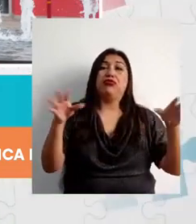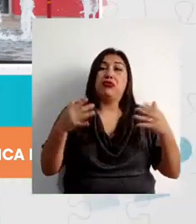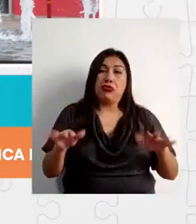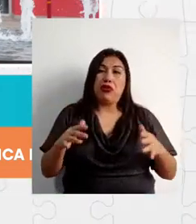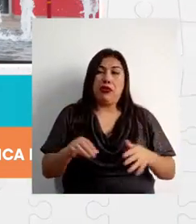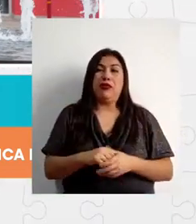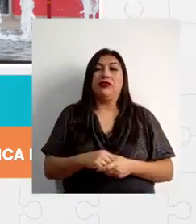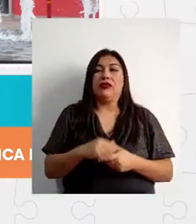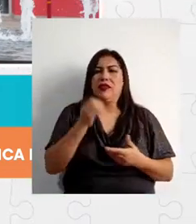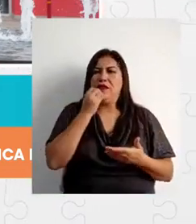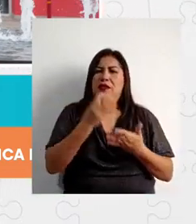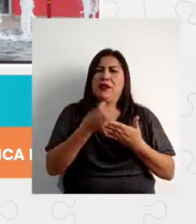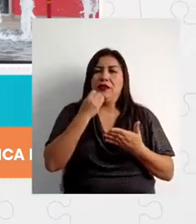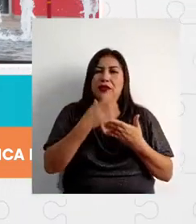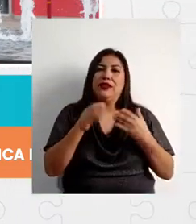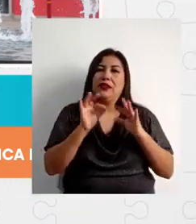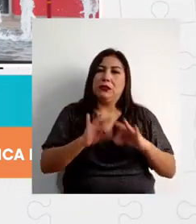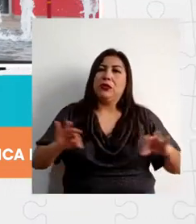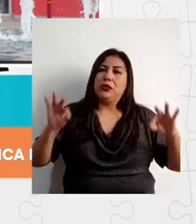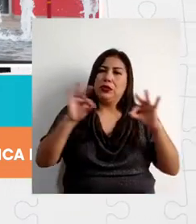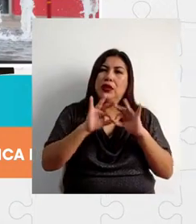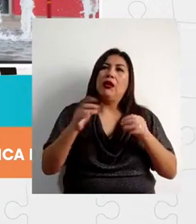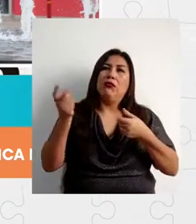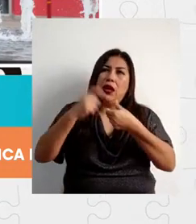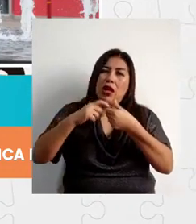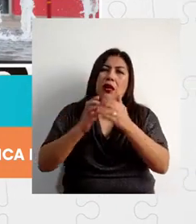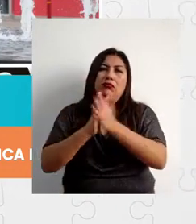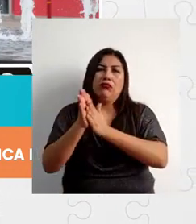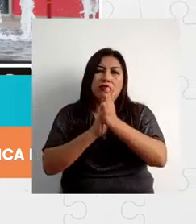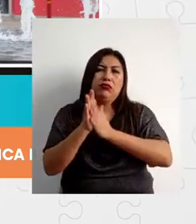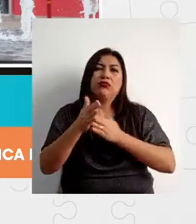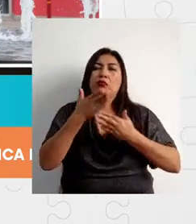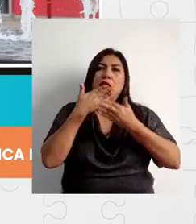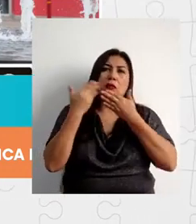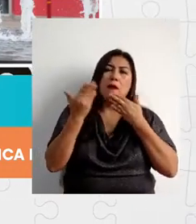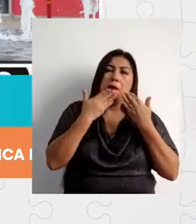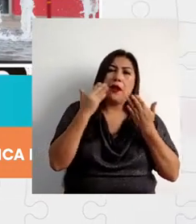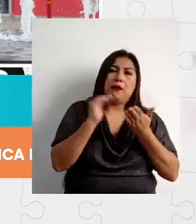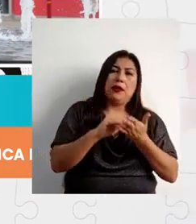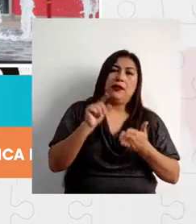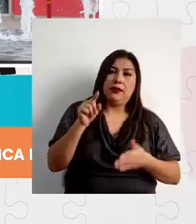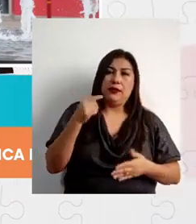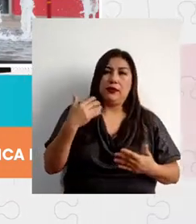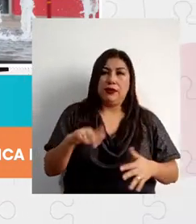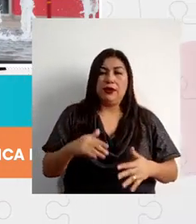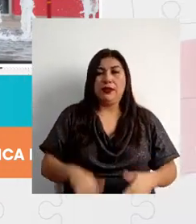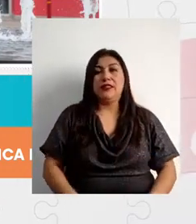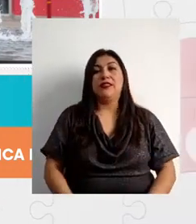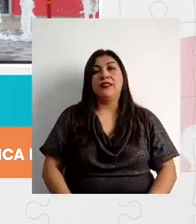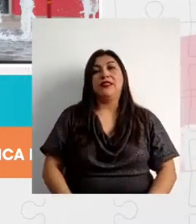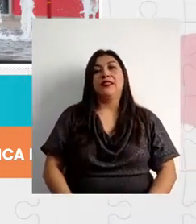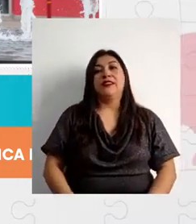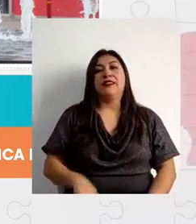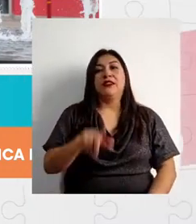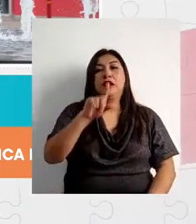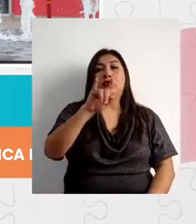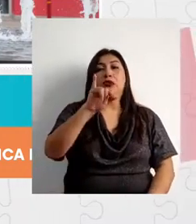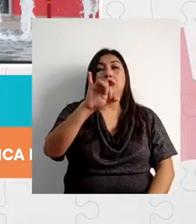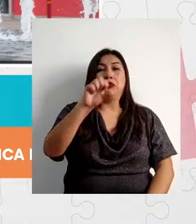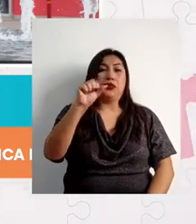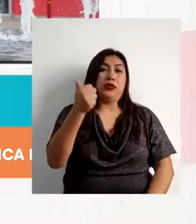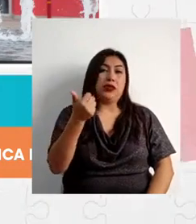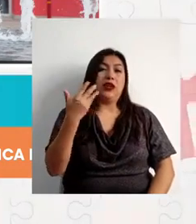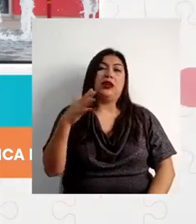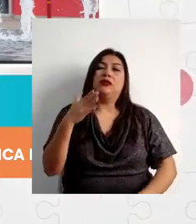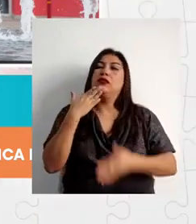día más participación, cada día mejora todo esto. Luisa, realmente felicitaciones a